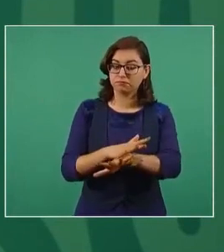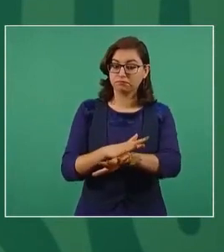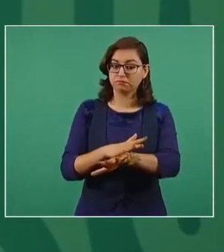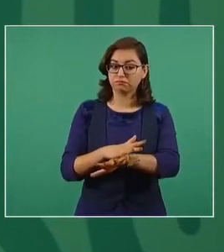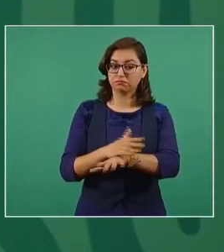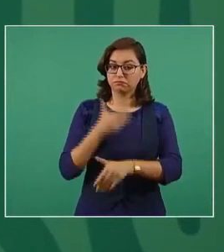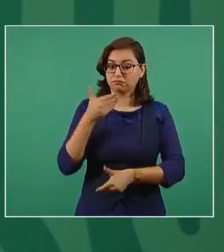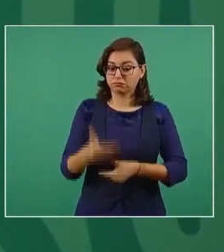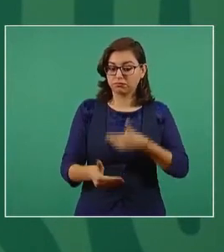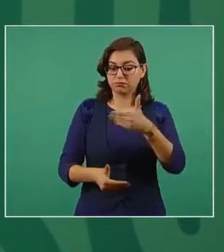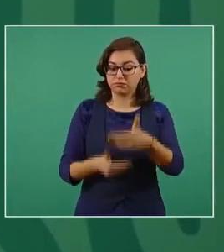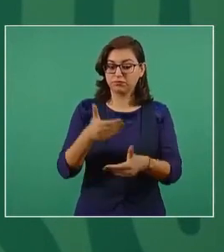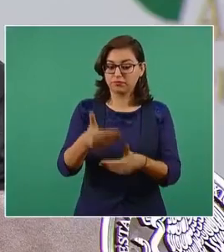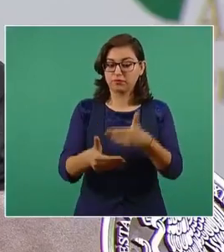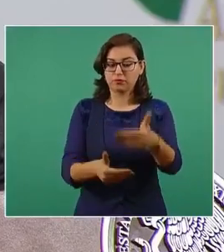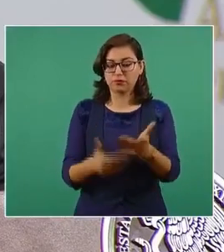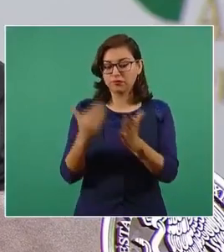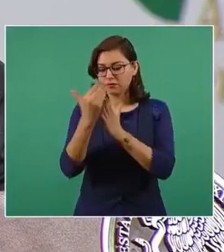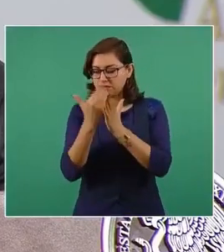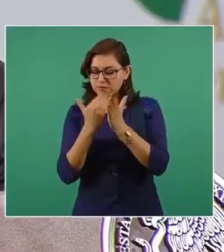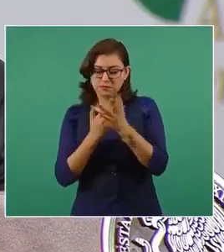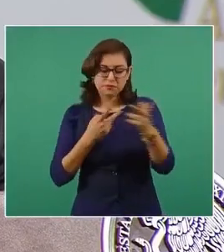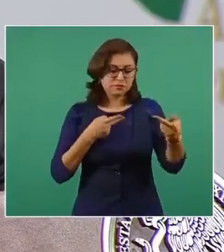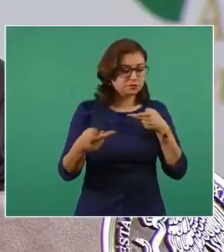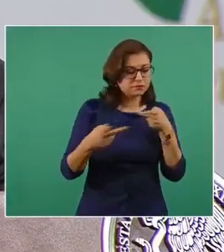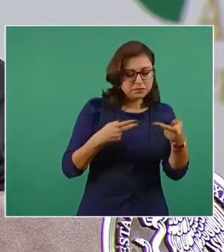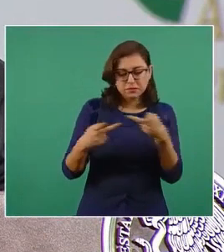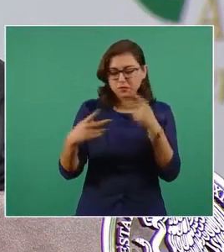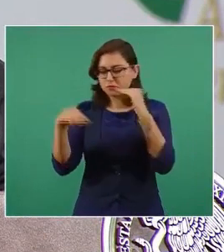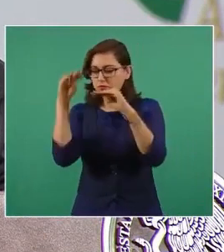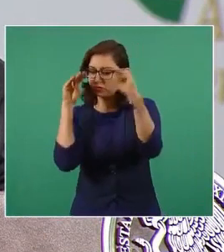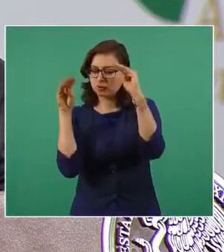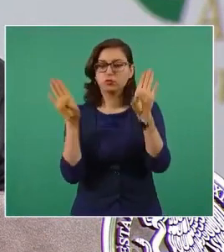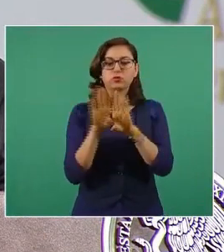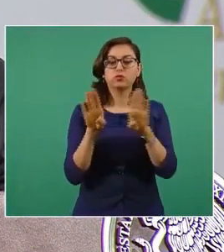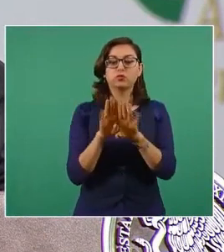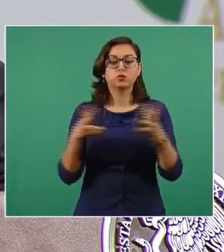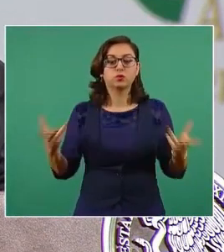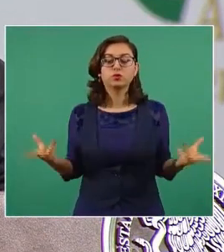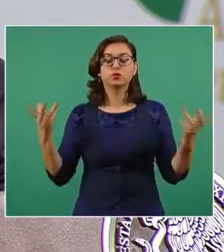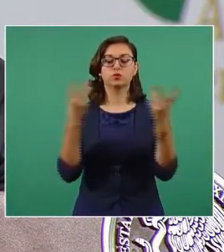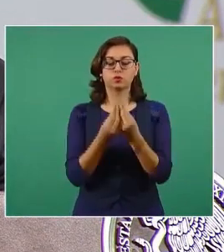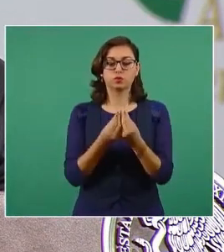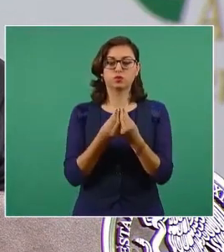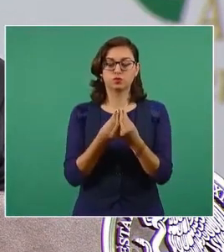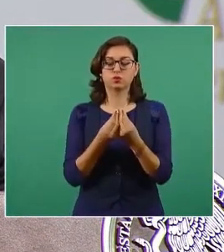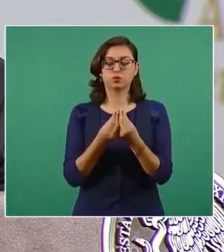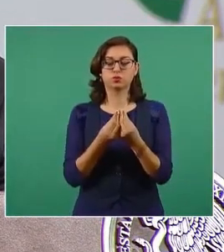y se ha dedicado a desarrollar estrategias para que juntos continuemos siendo una